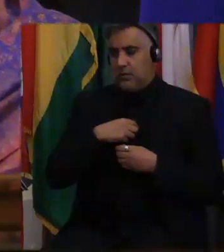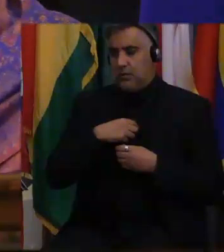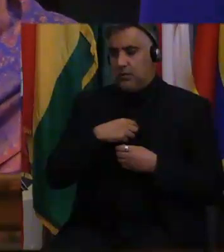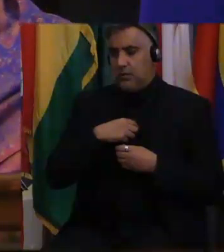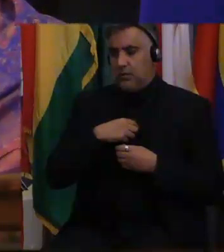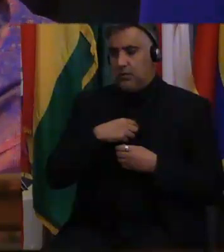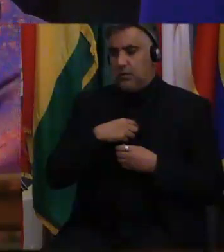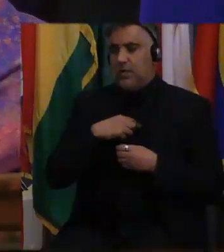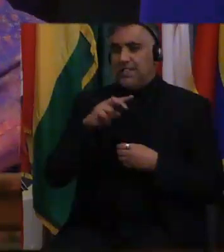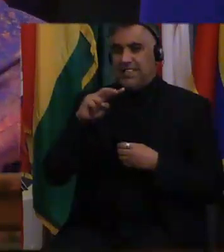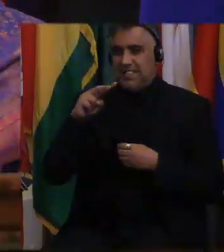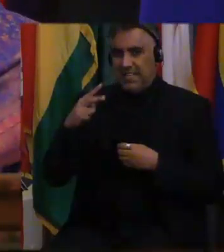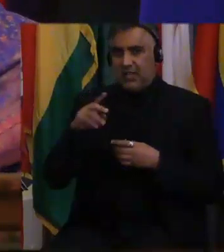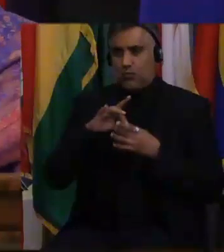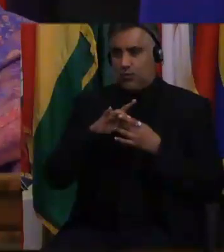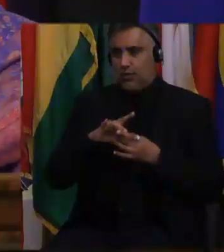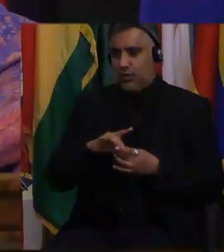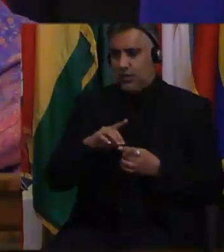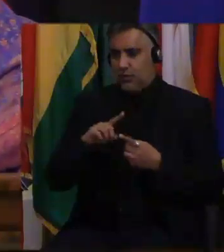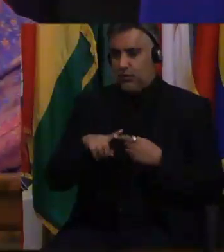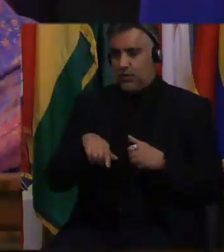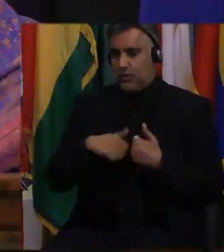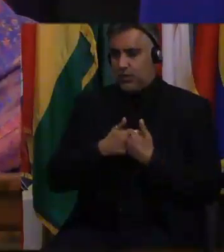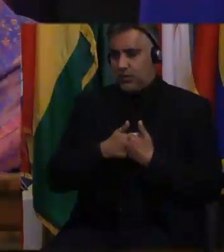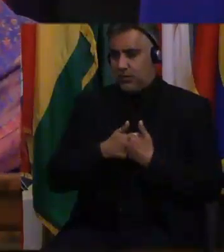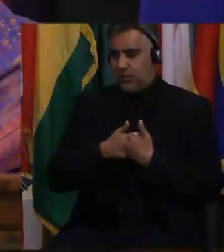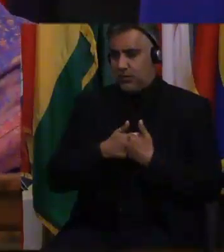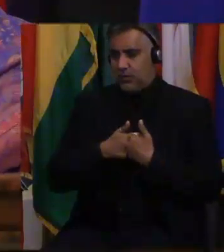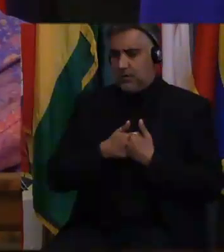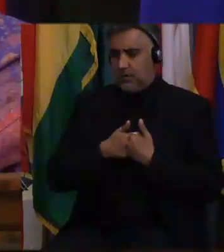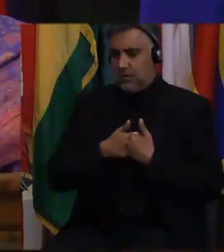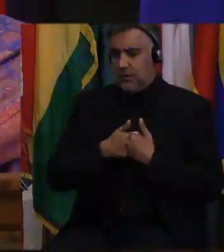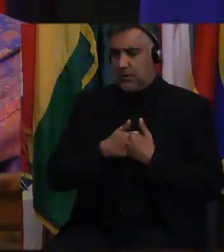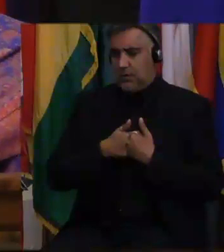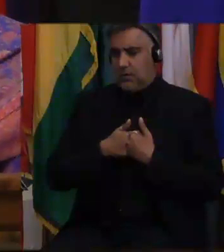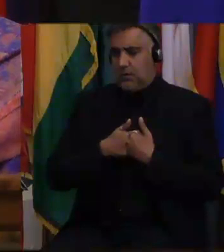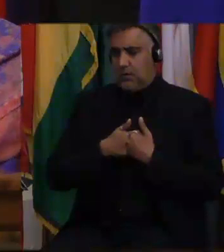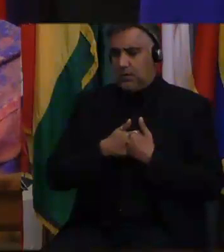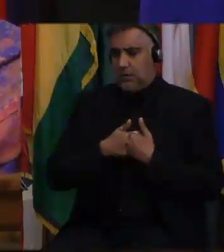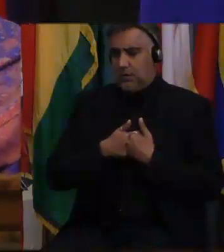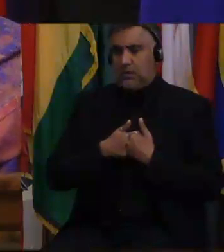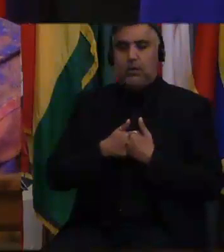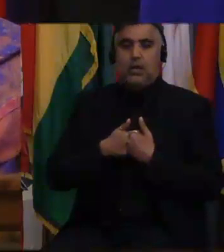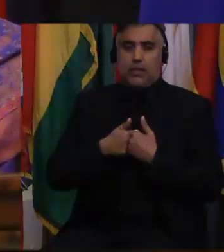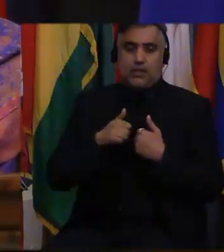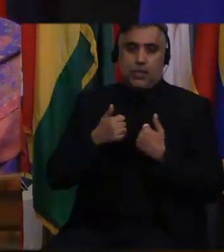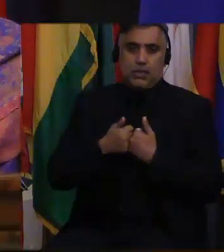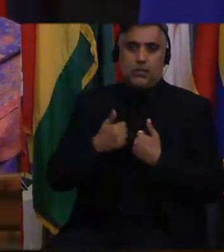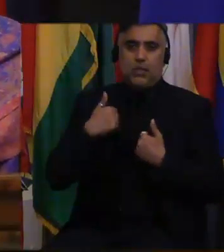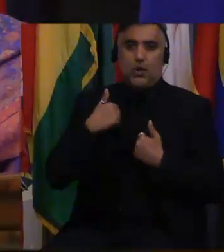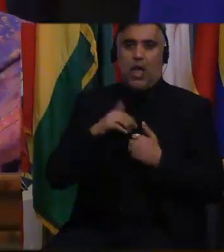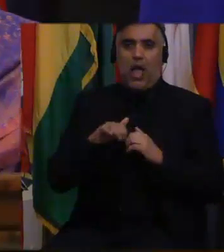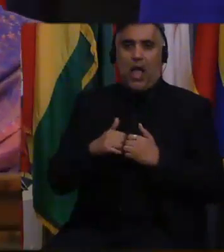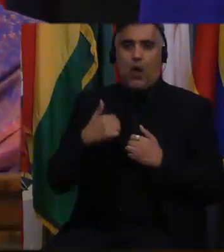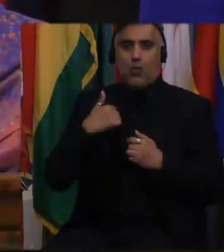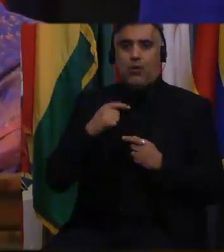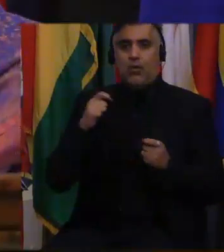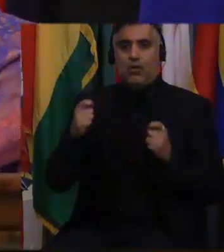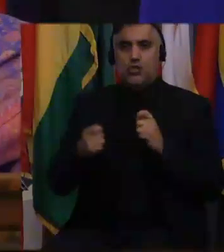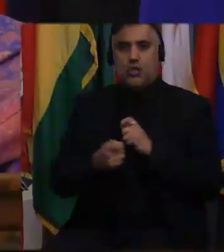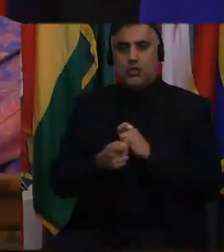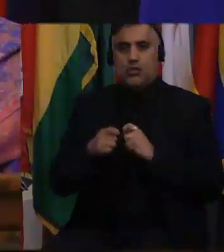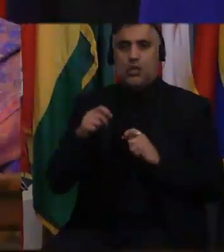los desafíos. En los desafíos, además de todo el tema de cambiar el paradigma, cambiar